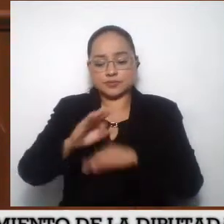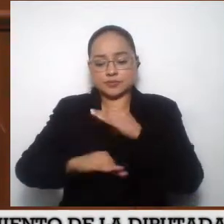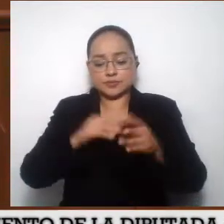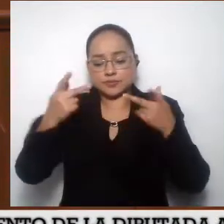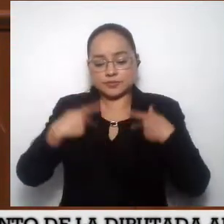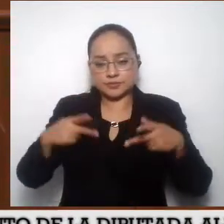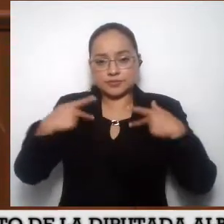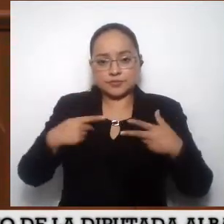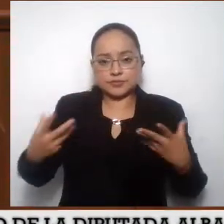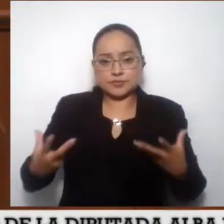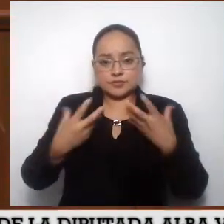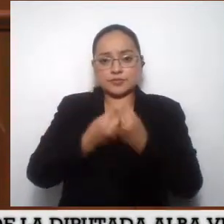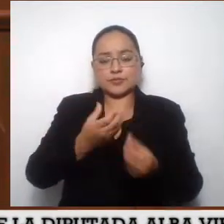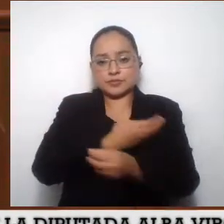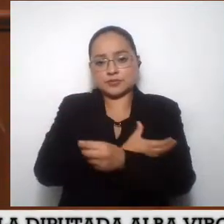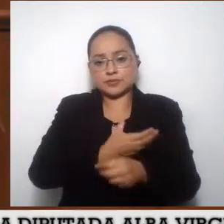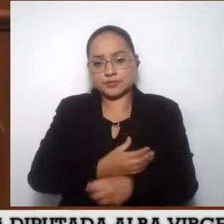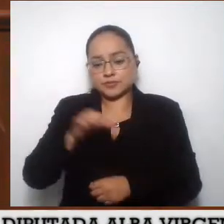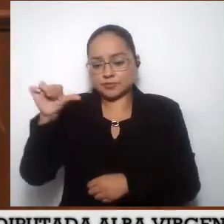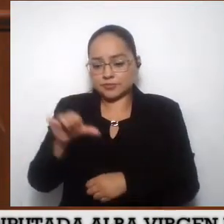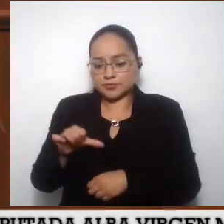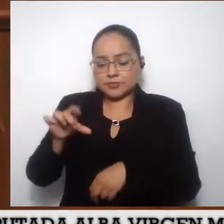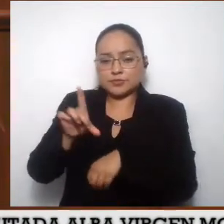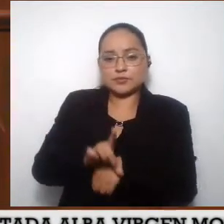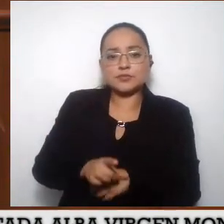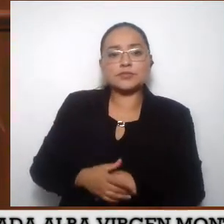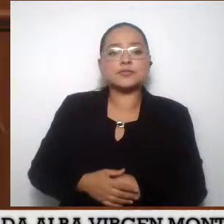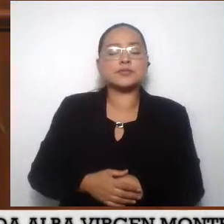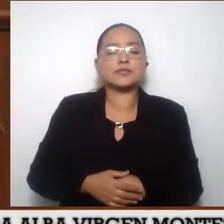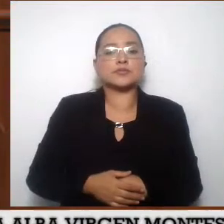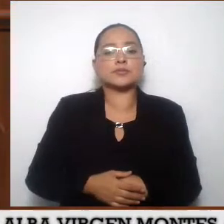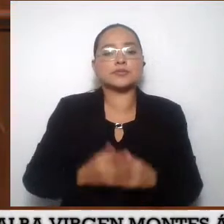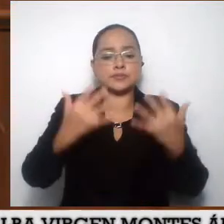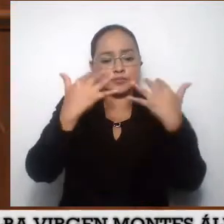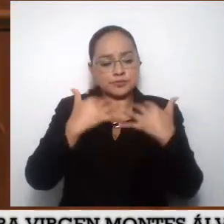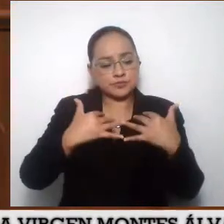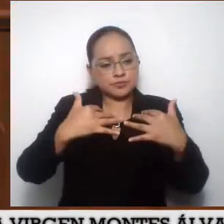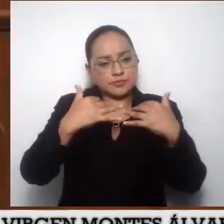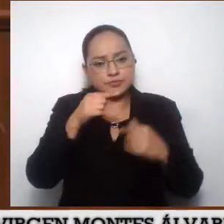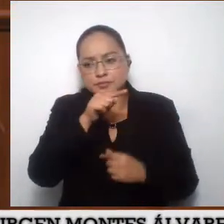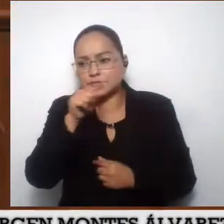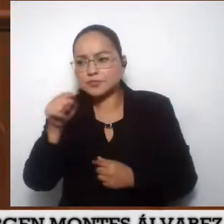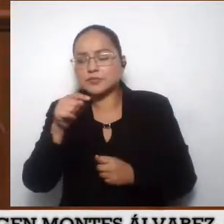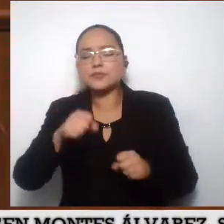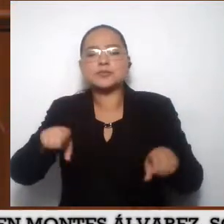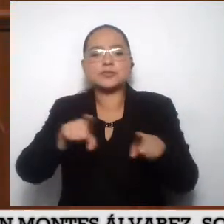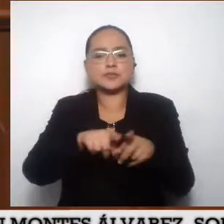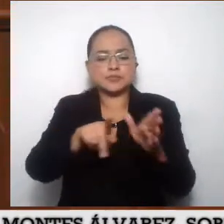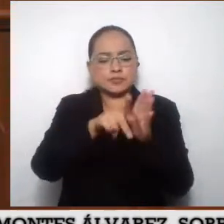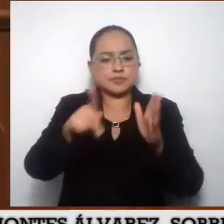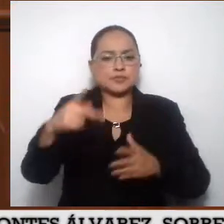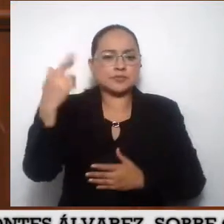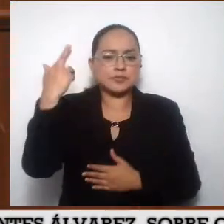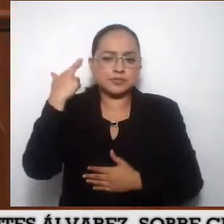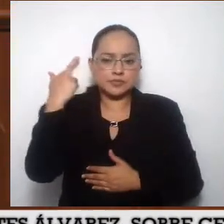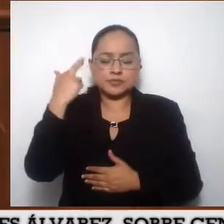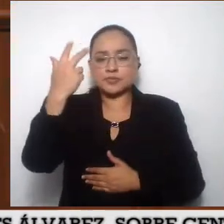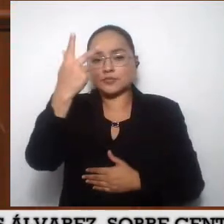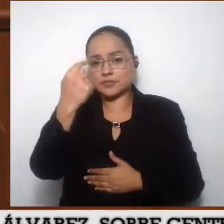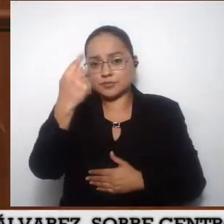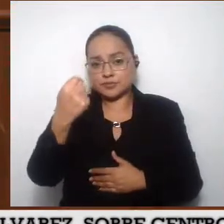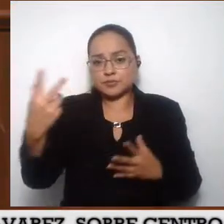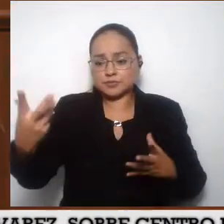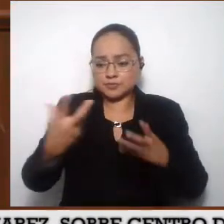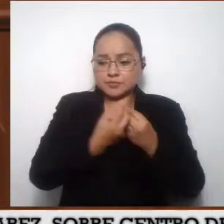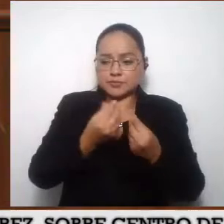la tarde de hoy aquí en el Pleno del Congreso, a los medios de comunicación que nos siguen a través